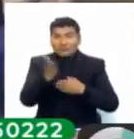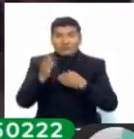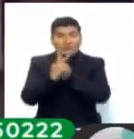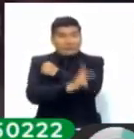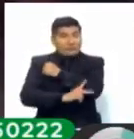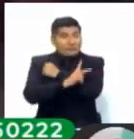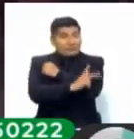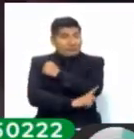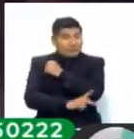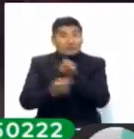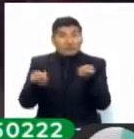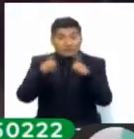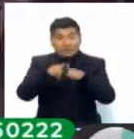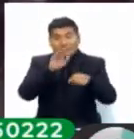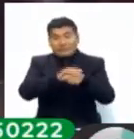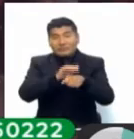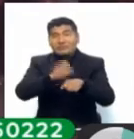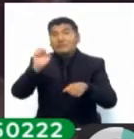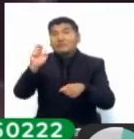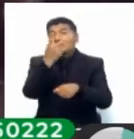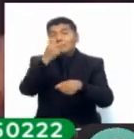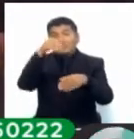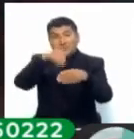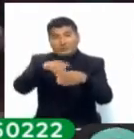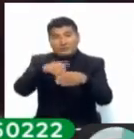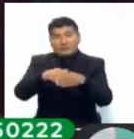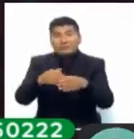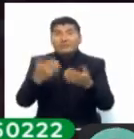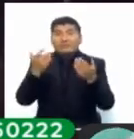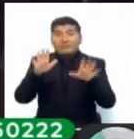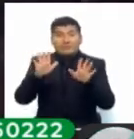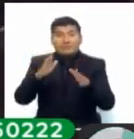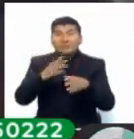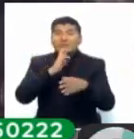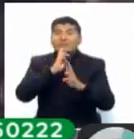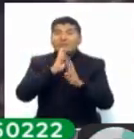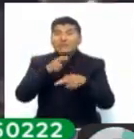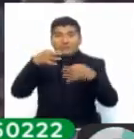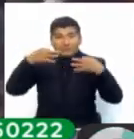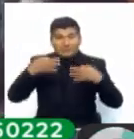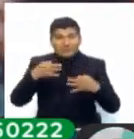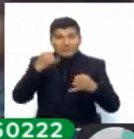los países al recomendar una segunda vuelta, sea cual sea el resultado final.